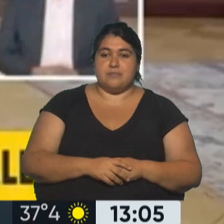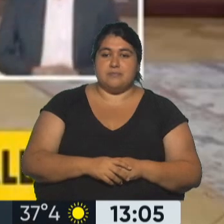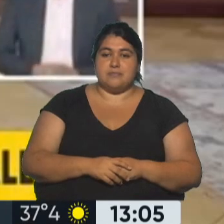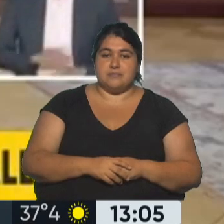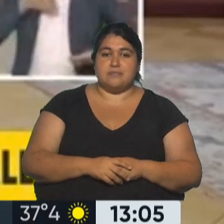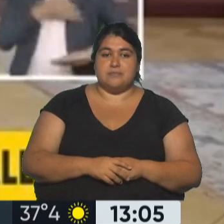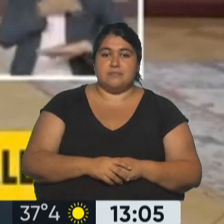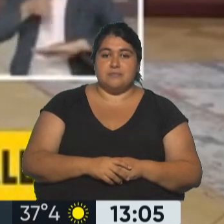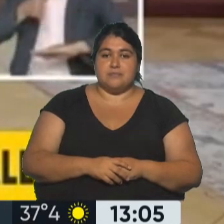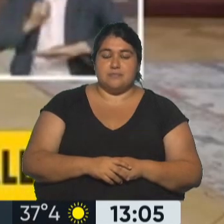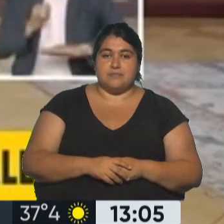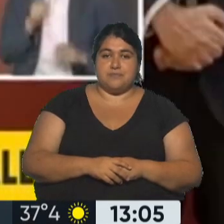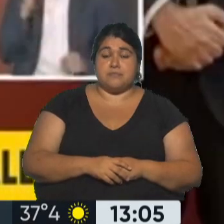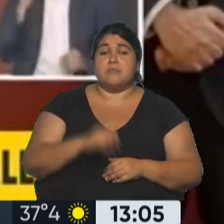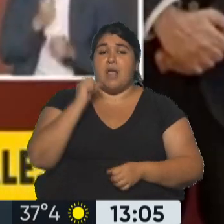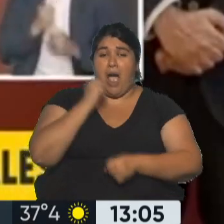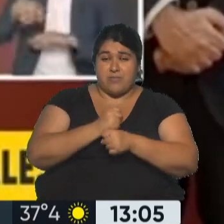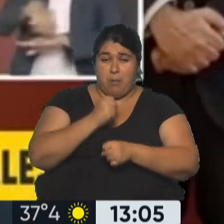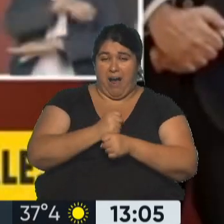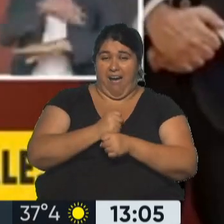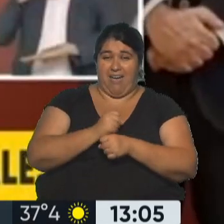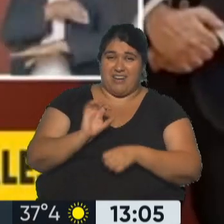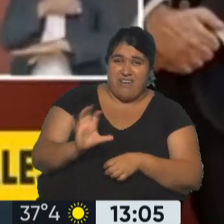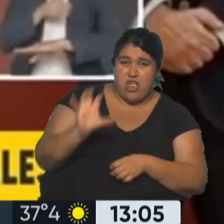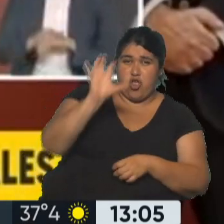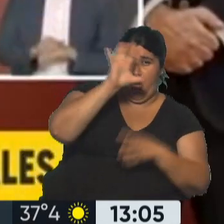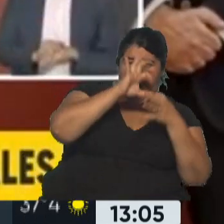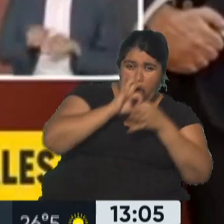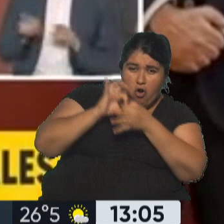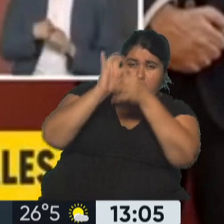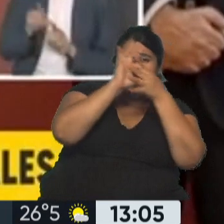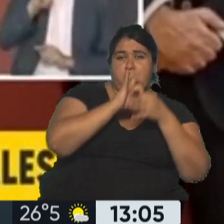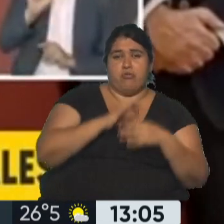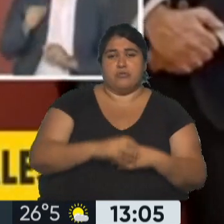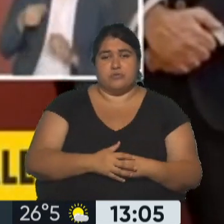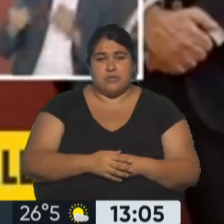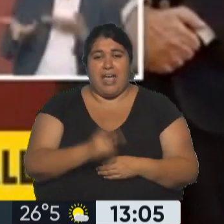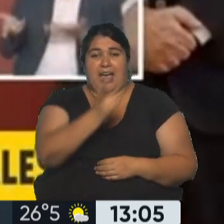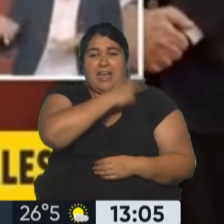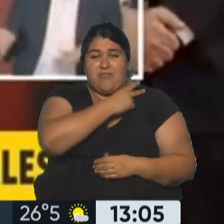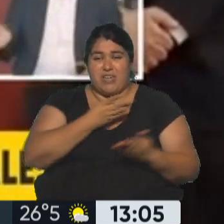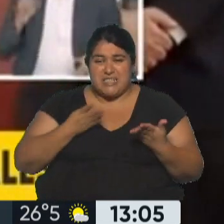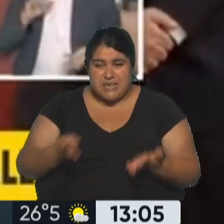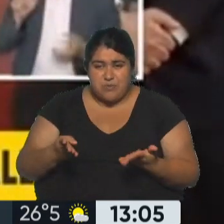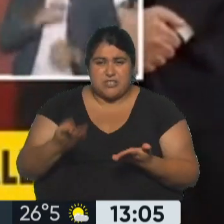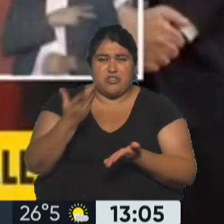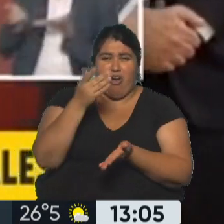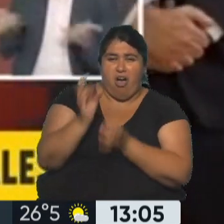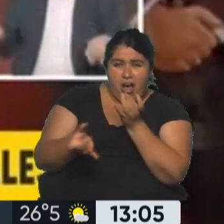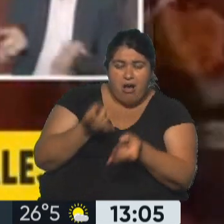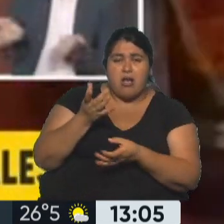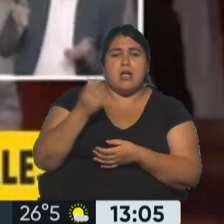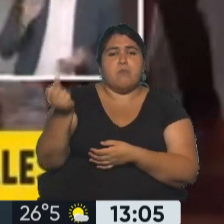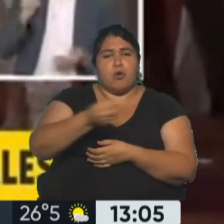A desplegarse en terreno, a trabajar desde las regiones, a chicotear a sus seremis, a los jefes de servicio, a privilegiar